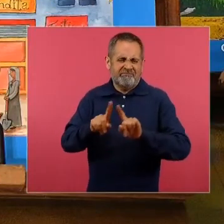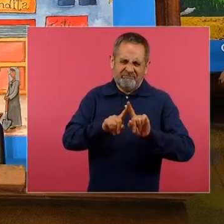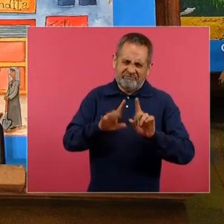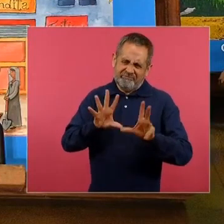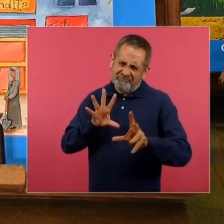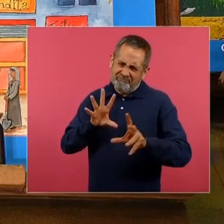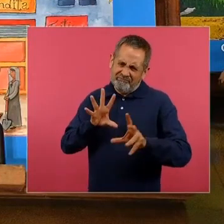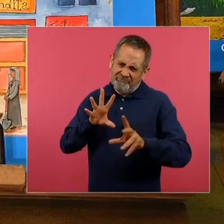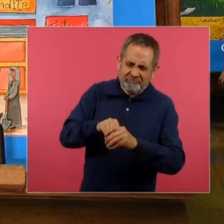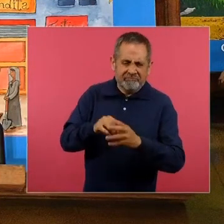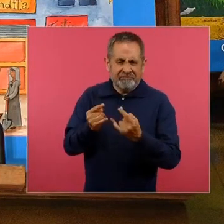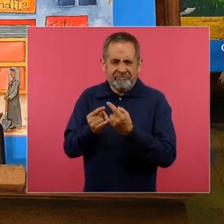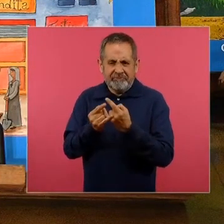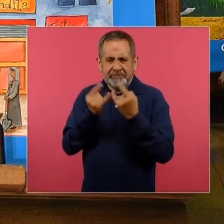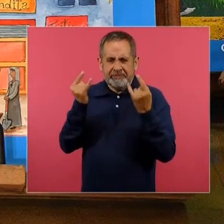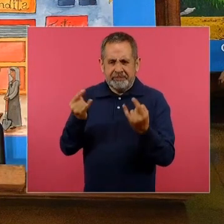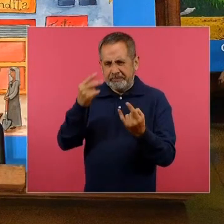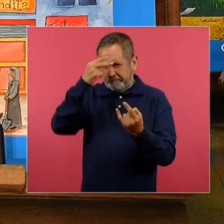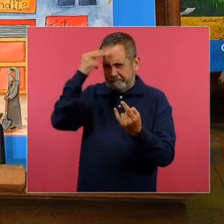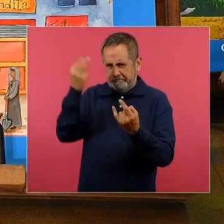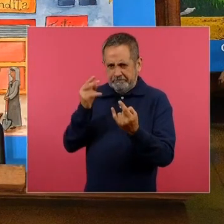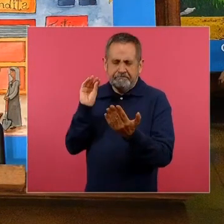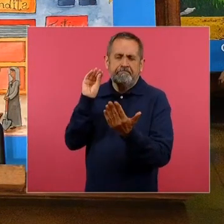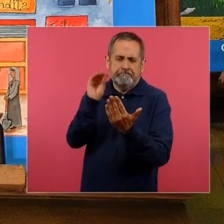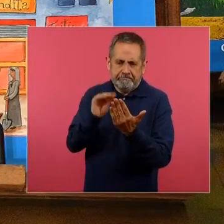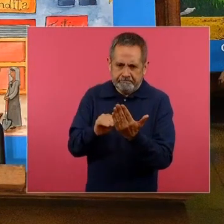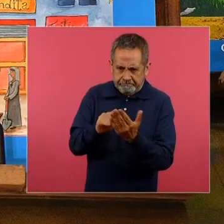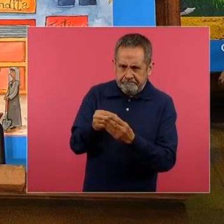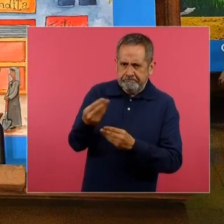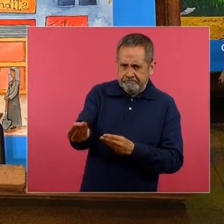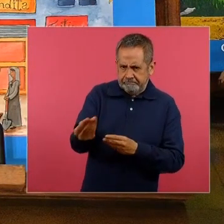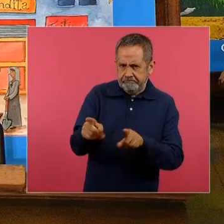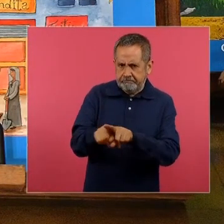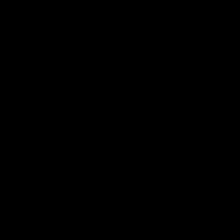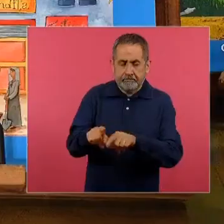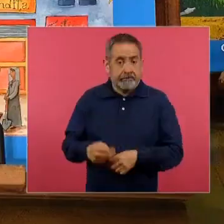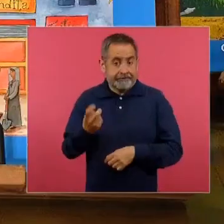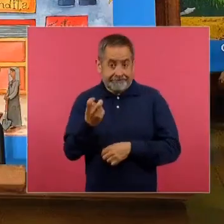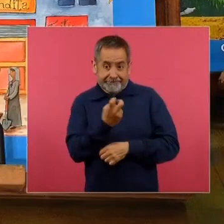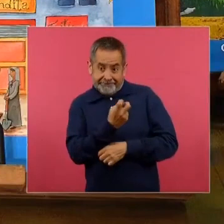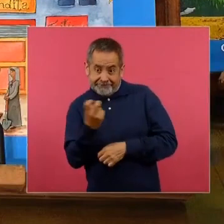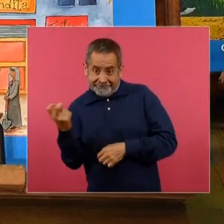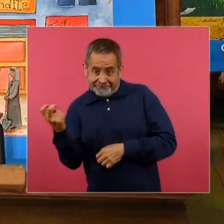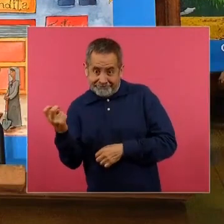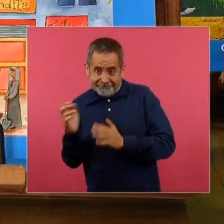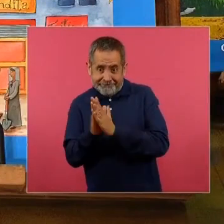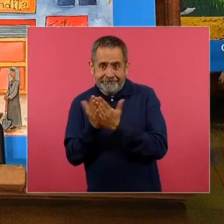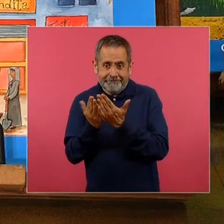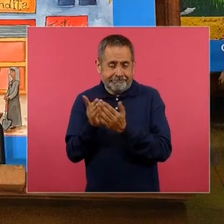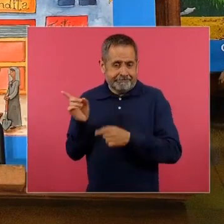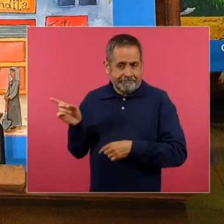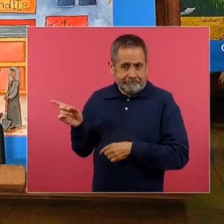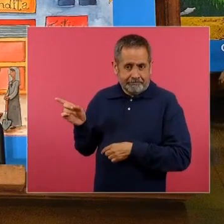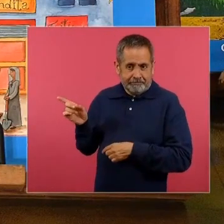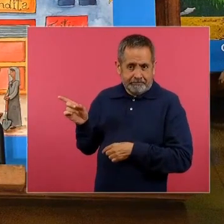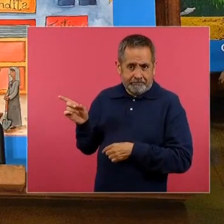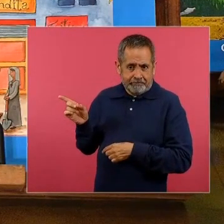la historia del pueblo mexicano. Estos son los libros que recibirán los alumnos y las